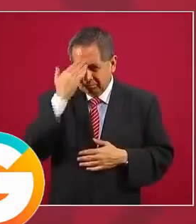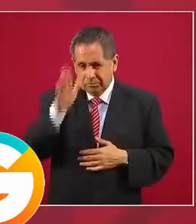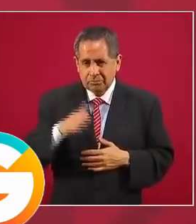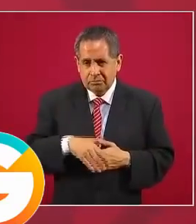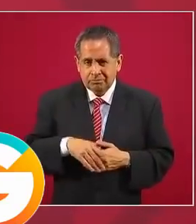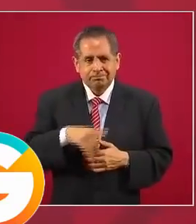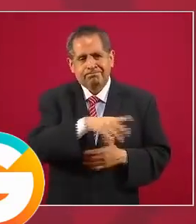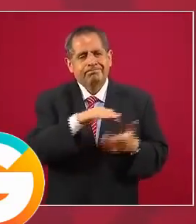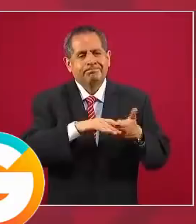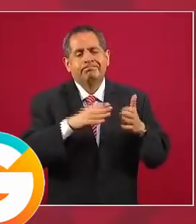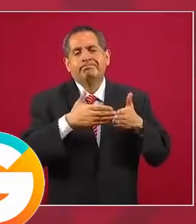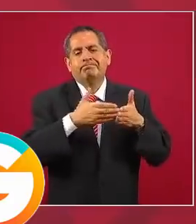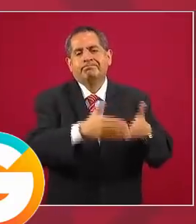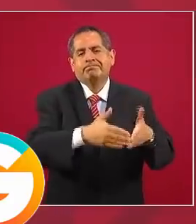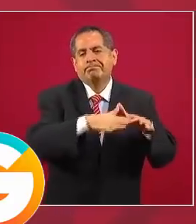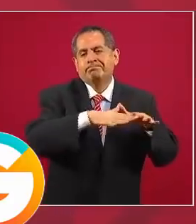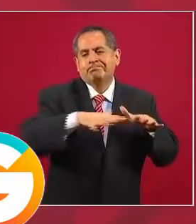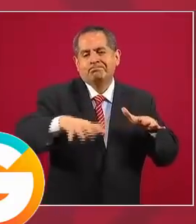puerto,